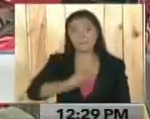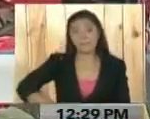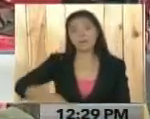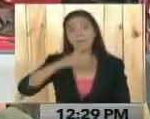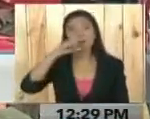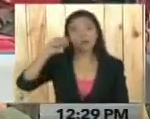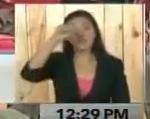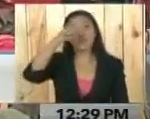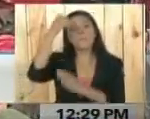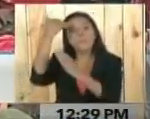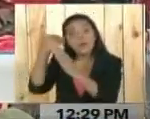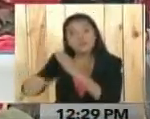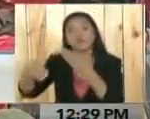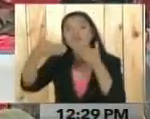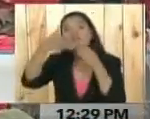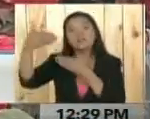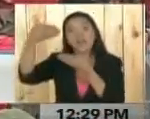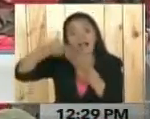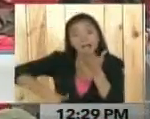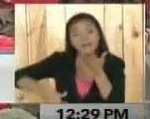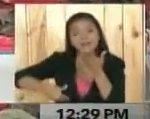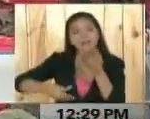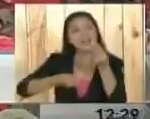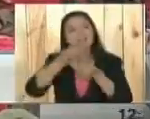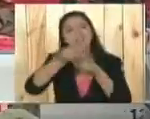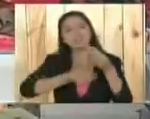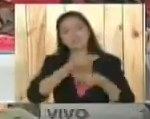mandó la carta al Vaticano,